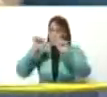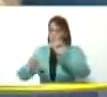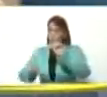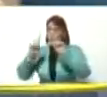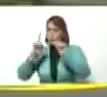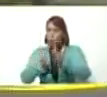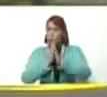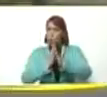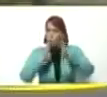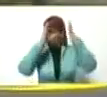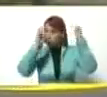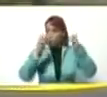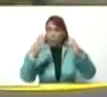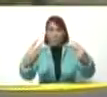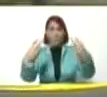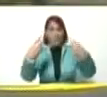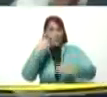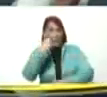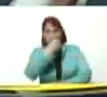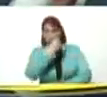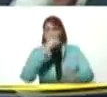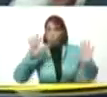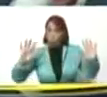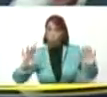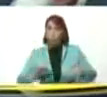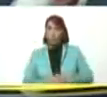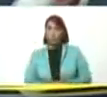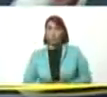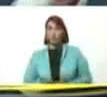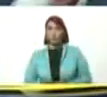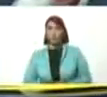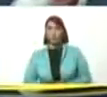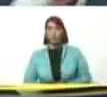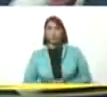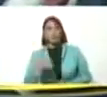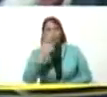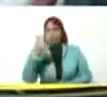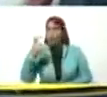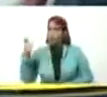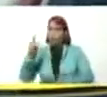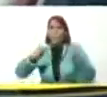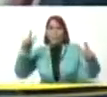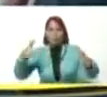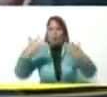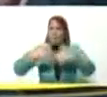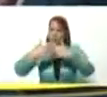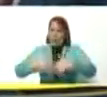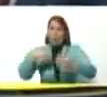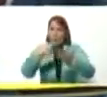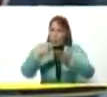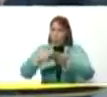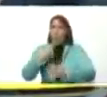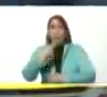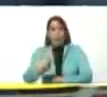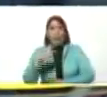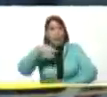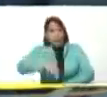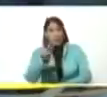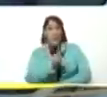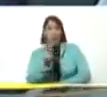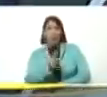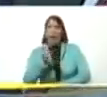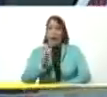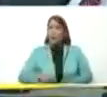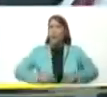Embajadores, mírenme los ojos, embajadores. Busquen los inversionistas, díganle. En Venezuela está